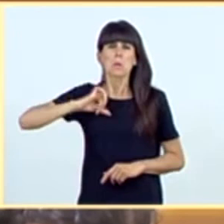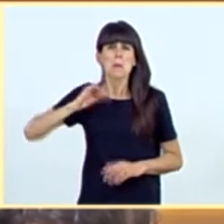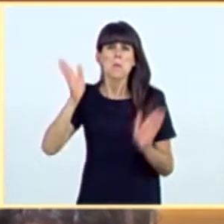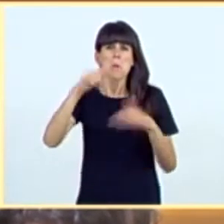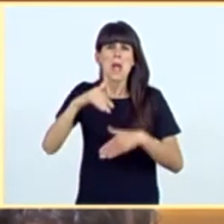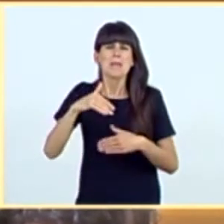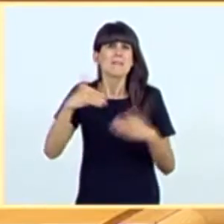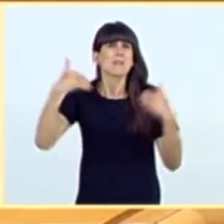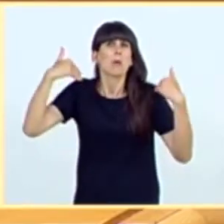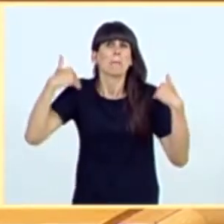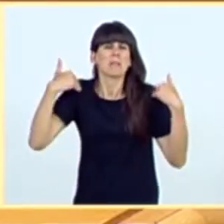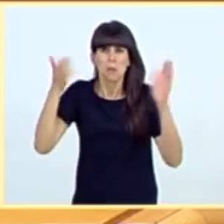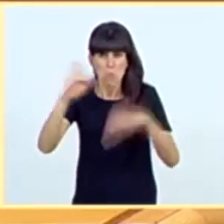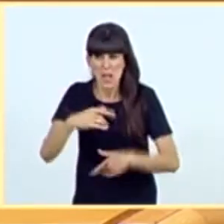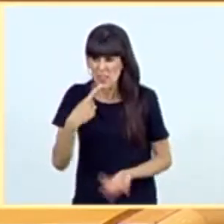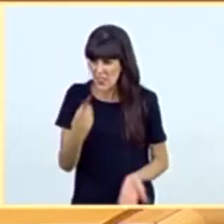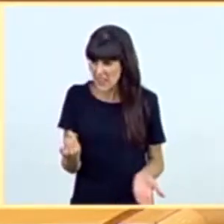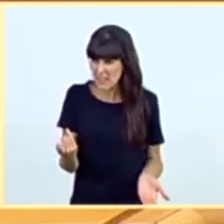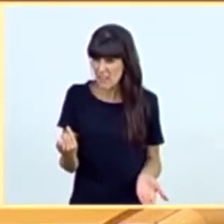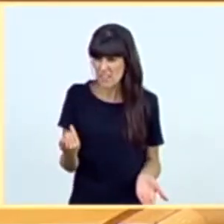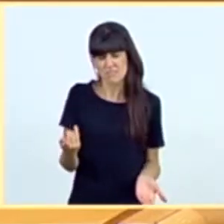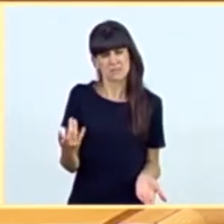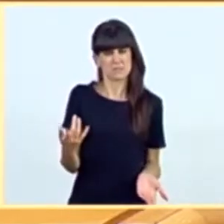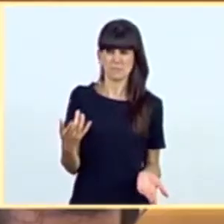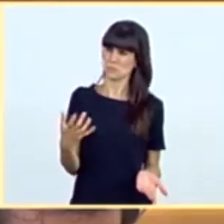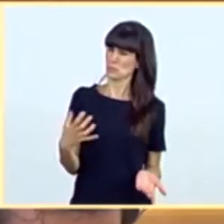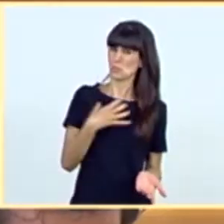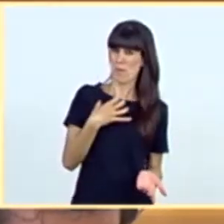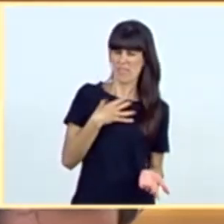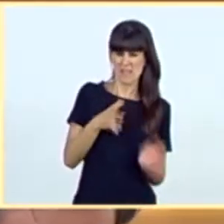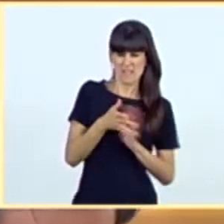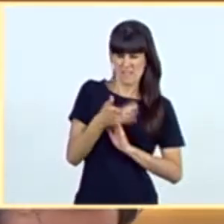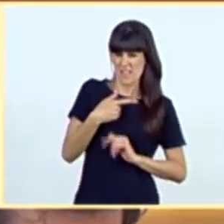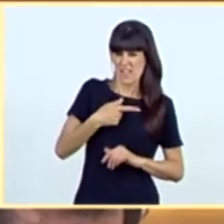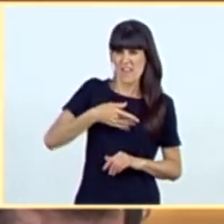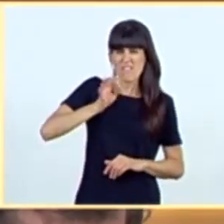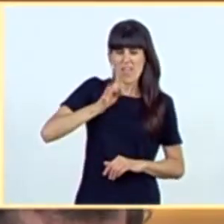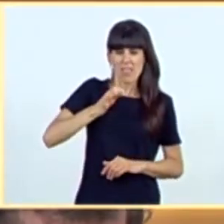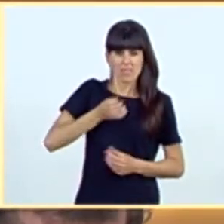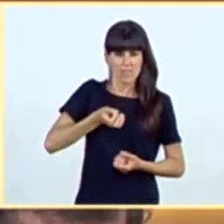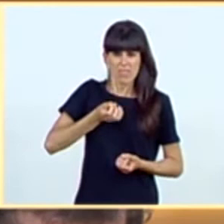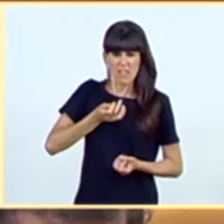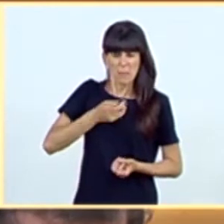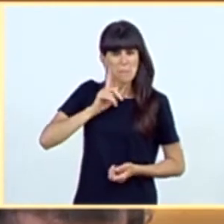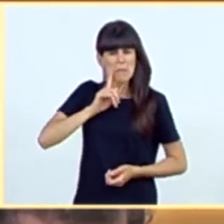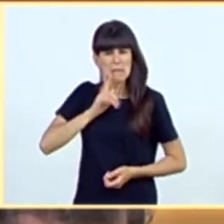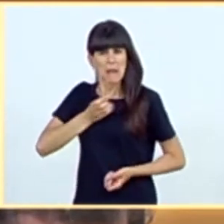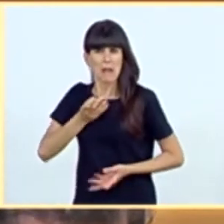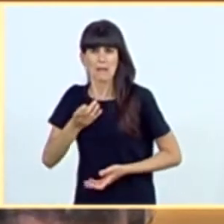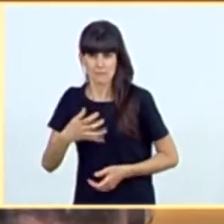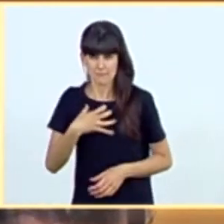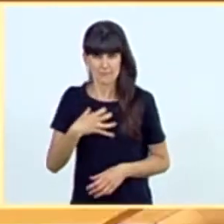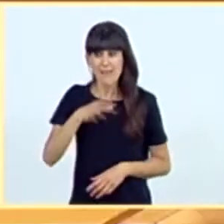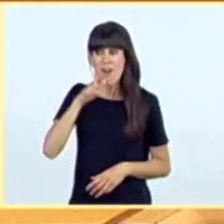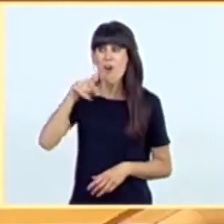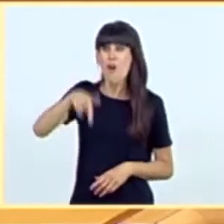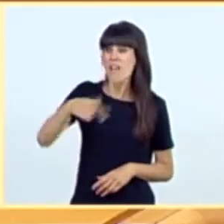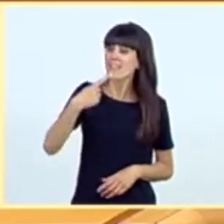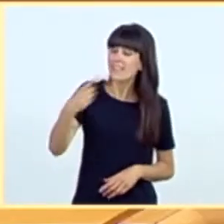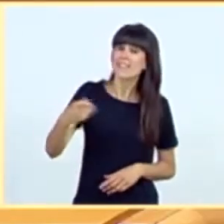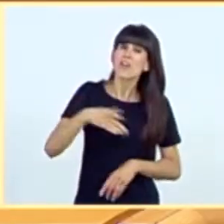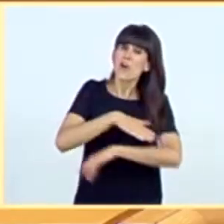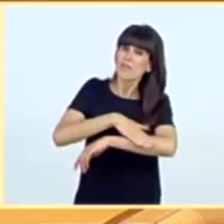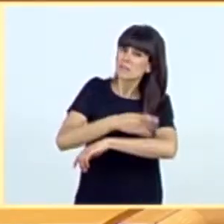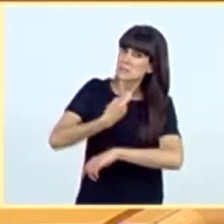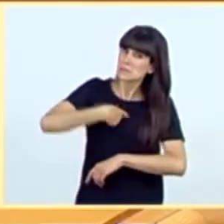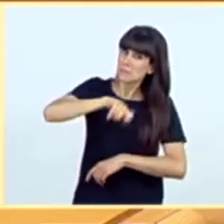la competencia, señoría. No se puede despreciar tanto a la verdad. Y hoy dice usted aquí que el Gobierno de